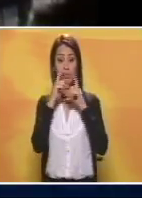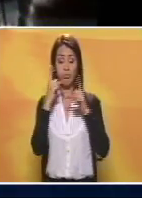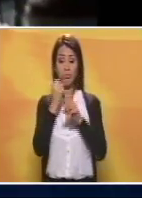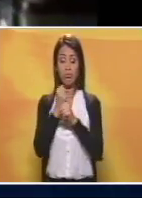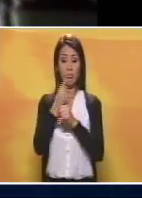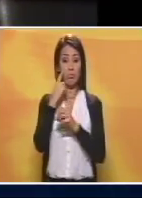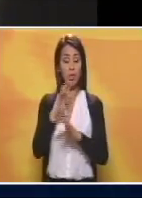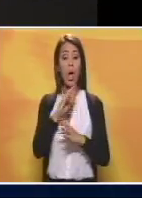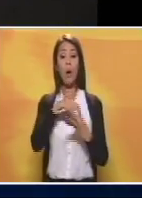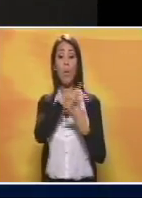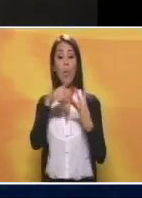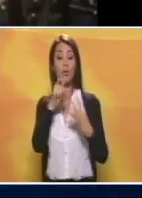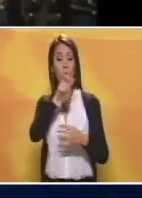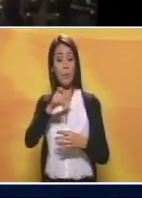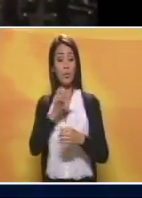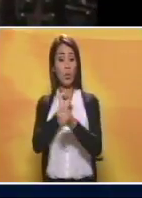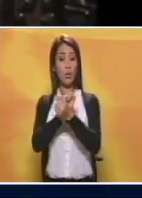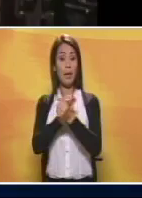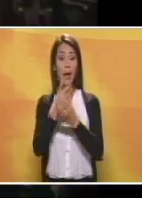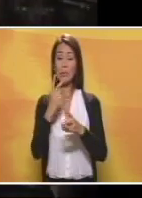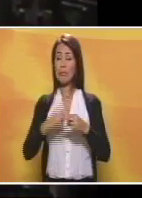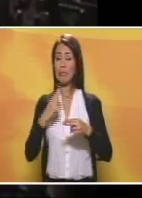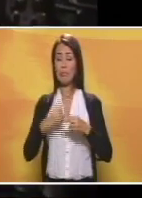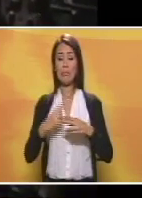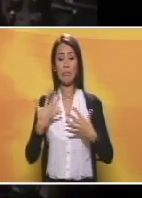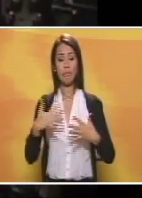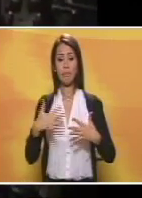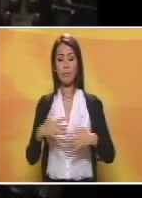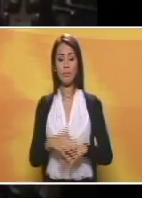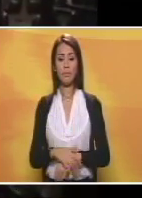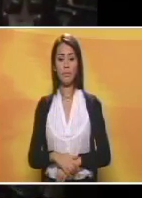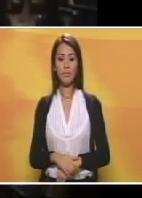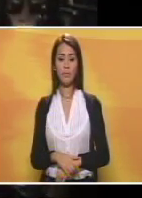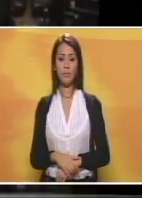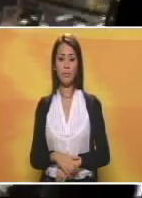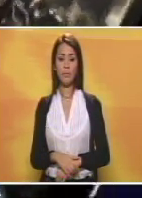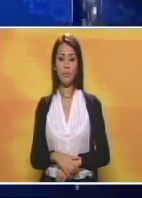sacar a 4 reos de alta peligrosidad que mantenían el control del lugar.